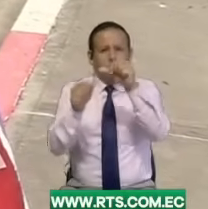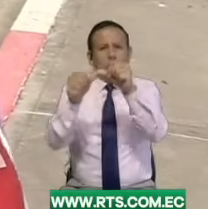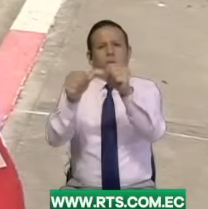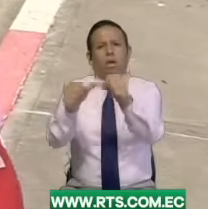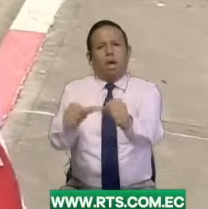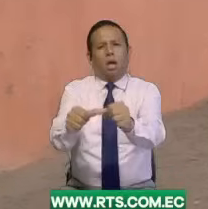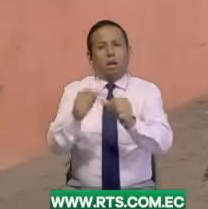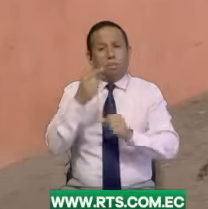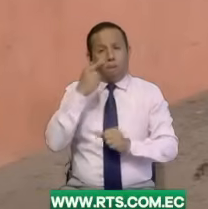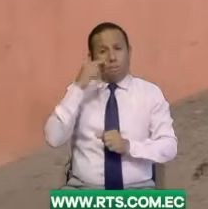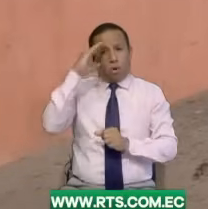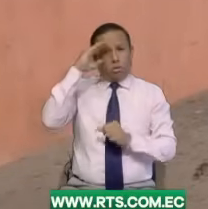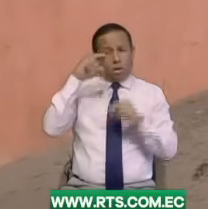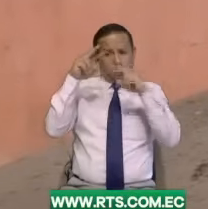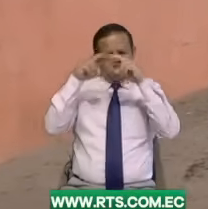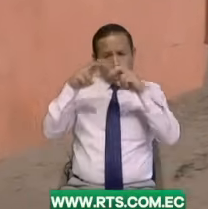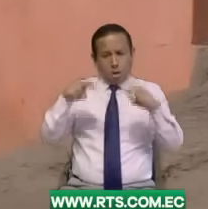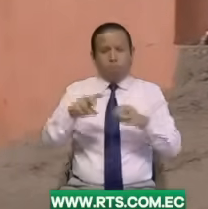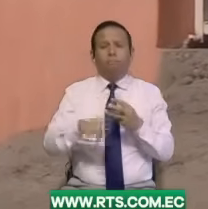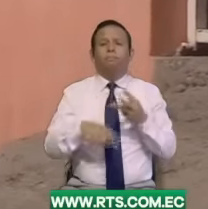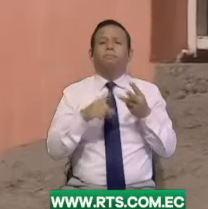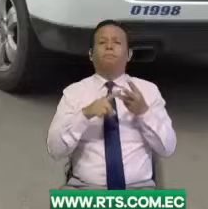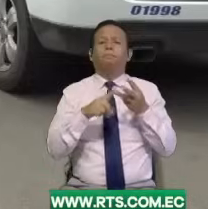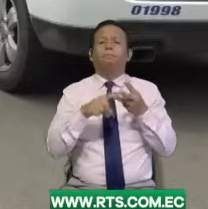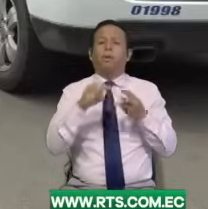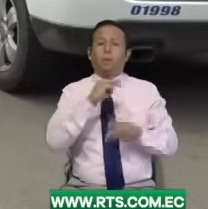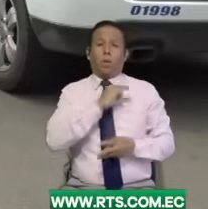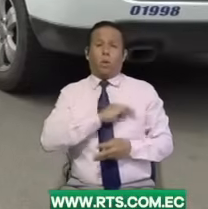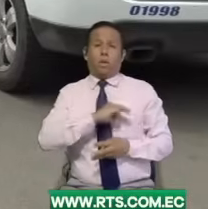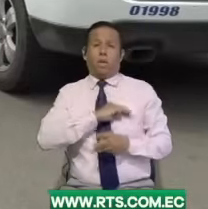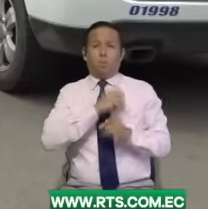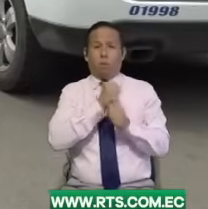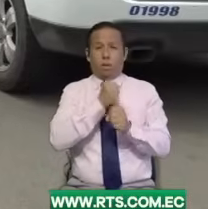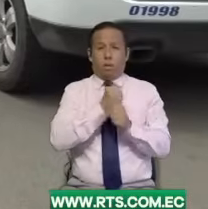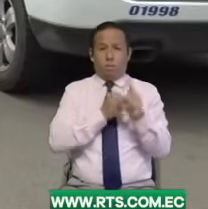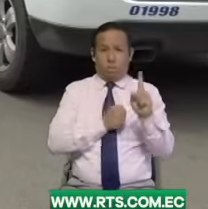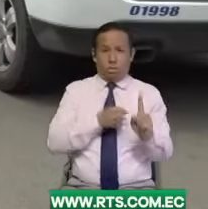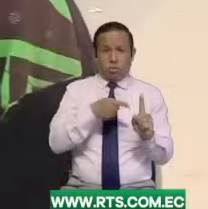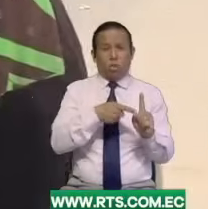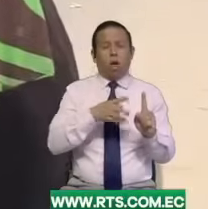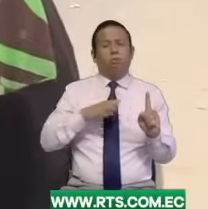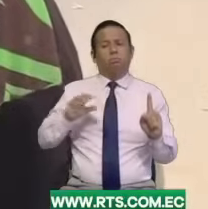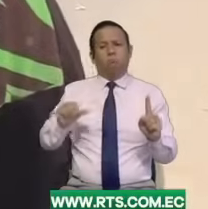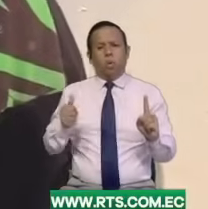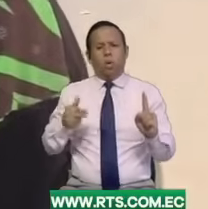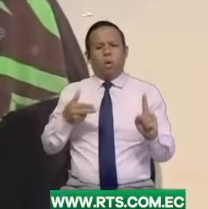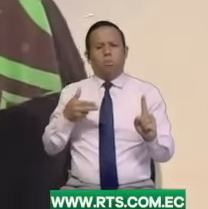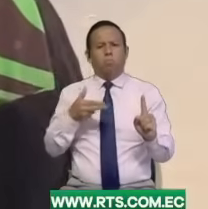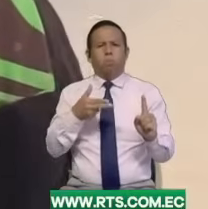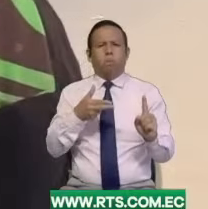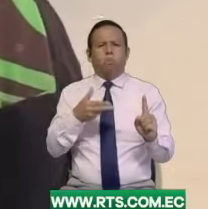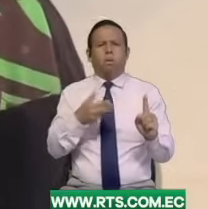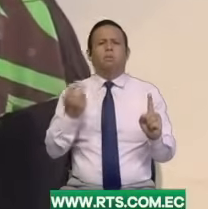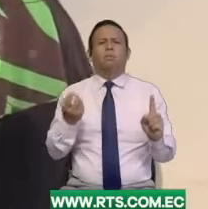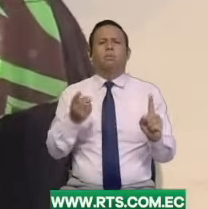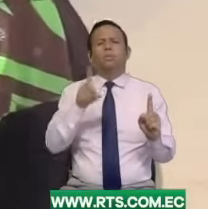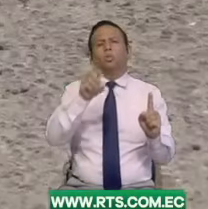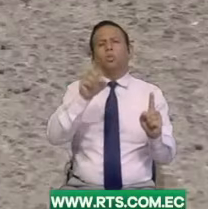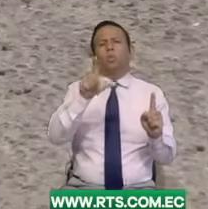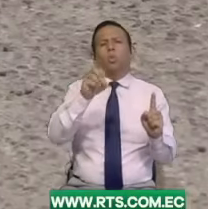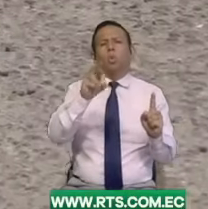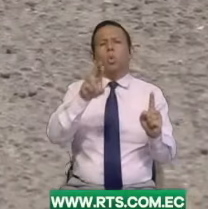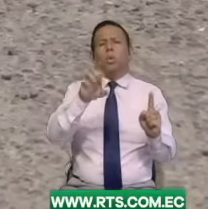posibles responsables. Luego, un obrero municipal fue herido de bala en un atentado en el barrio 15 de abril. Dolores Diosdado Vargas Medranda, de